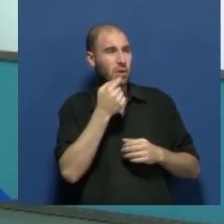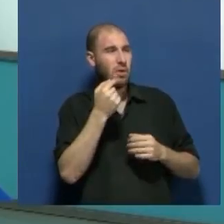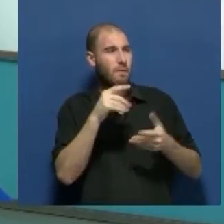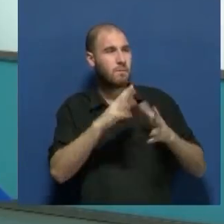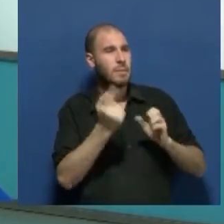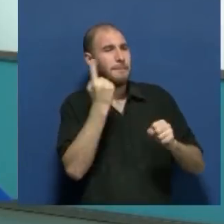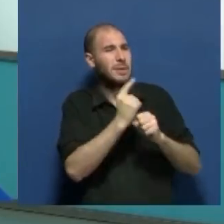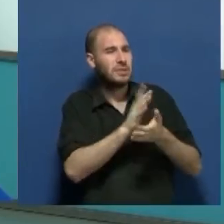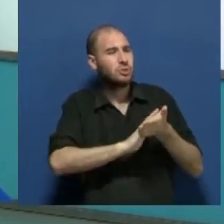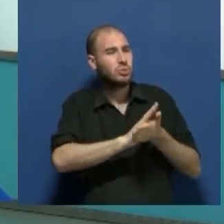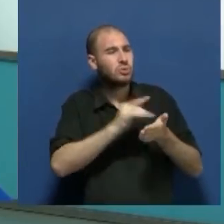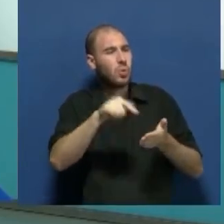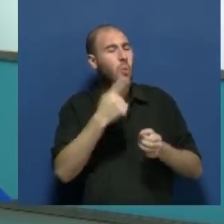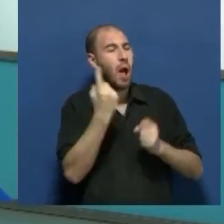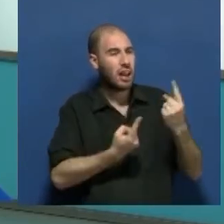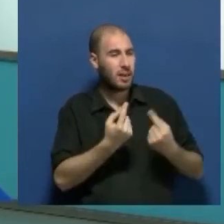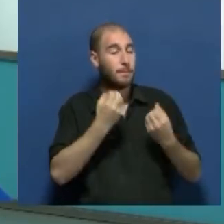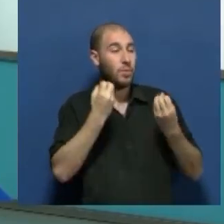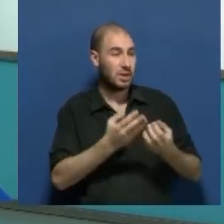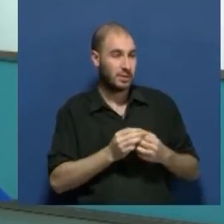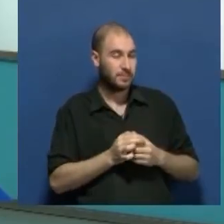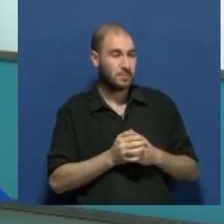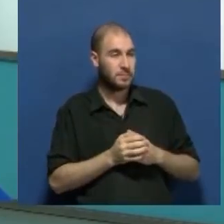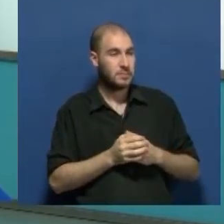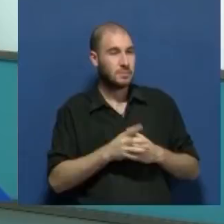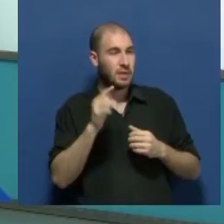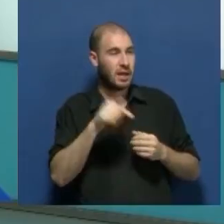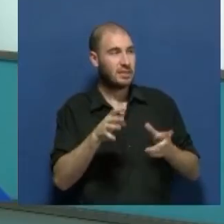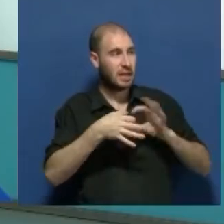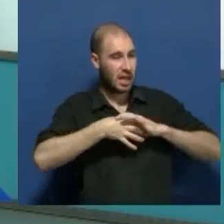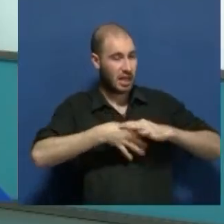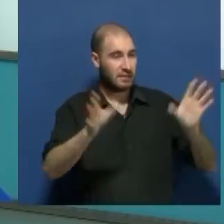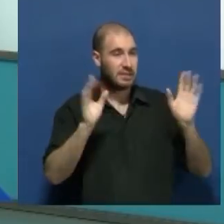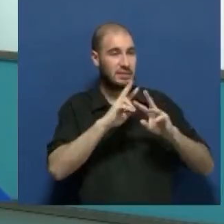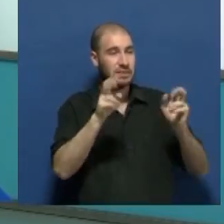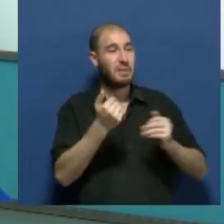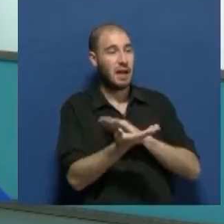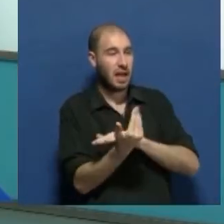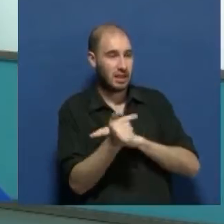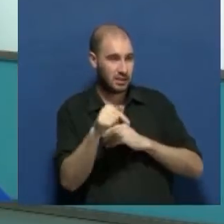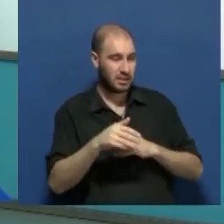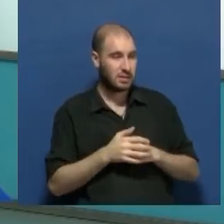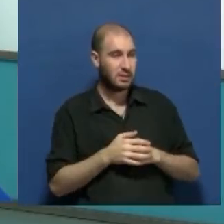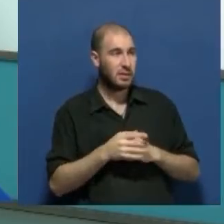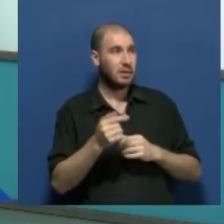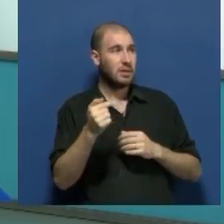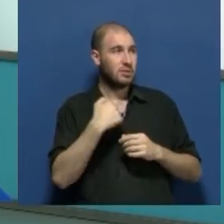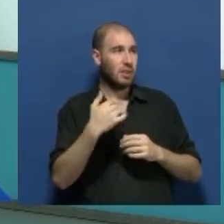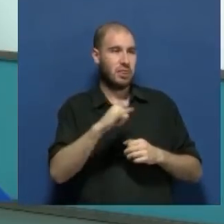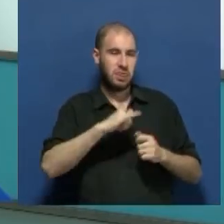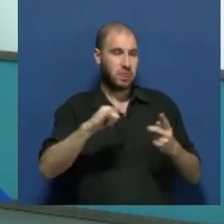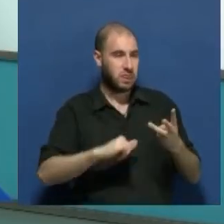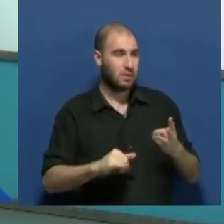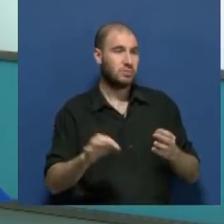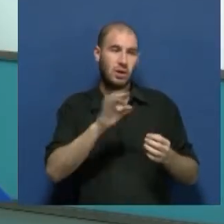vía para empezar a solucionar eso, porque realmente hay como una libertad, sobre todo el tema de los alquileres. He recibido mucha denuncia